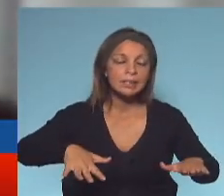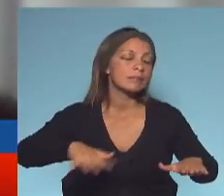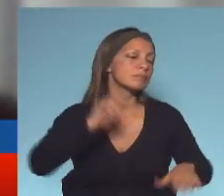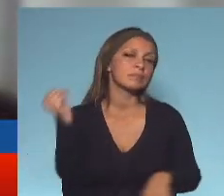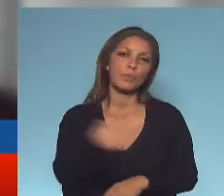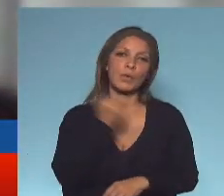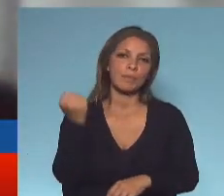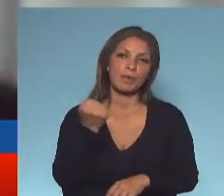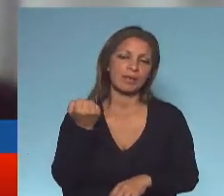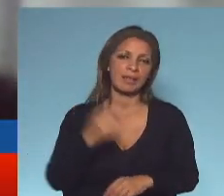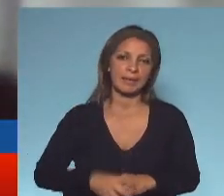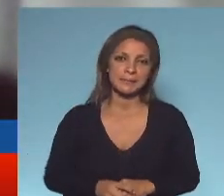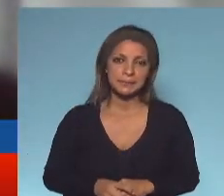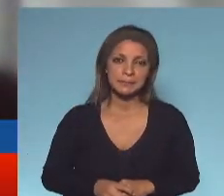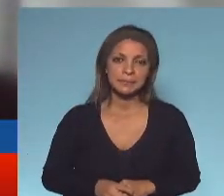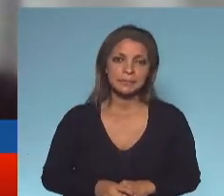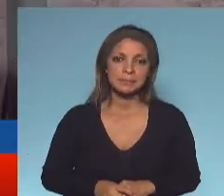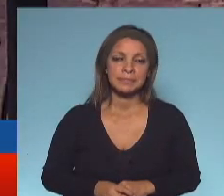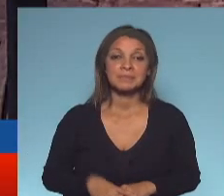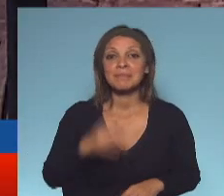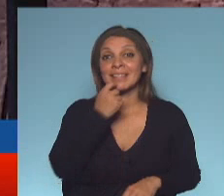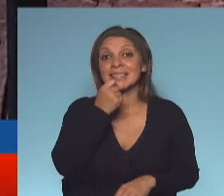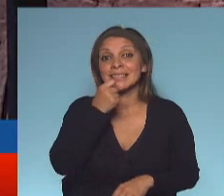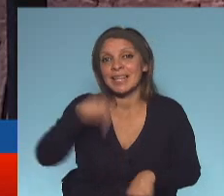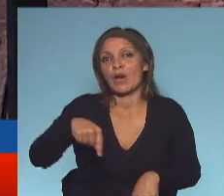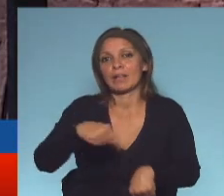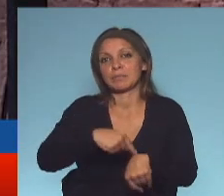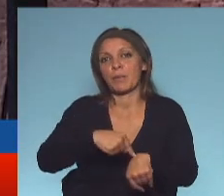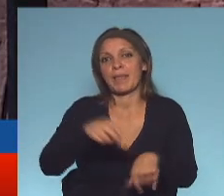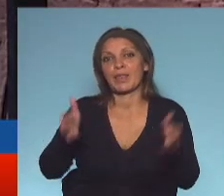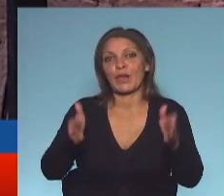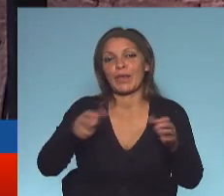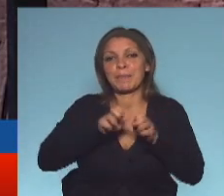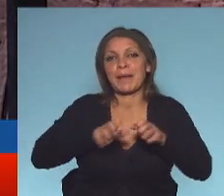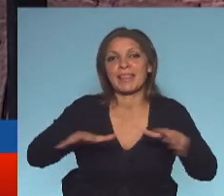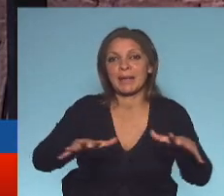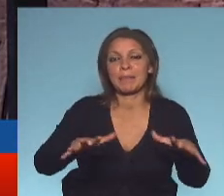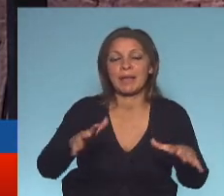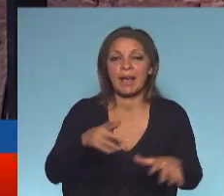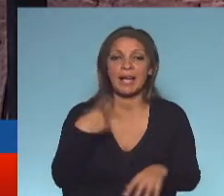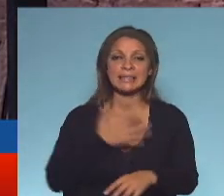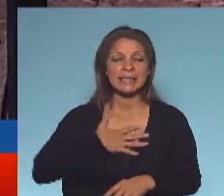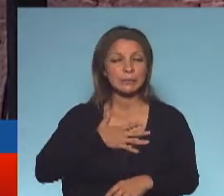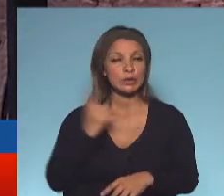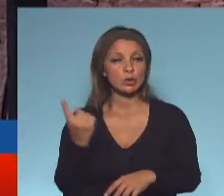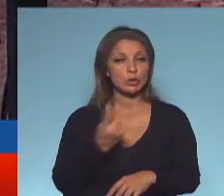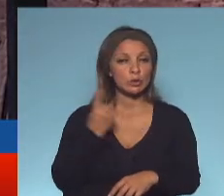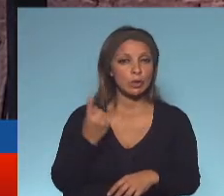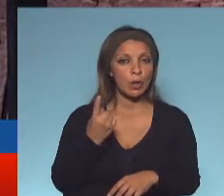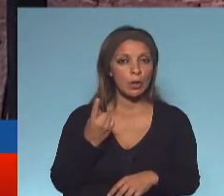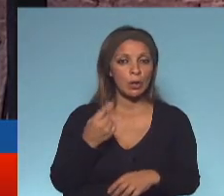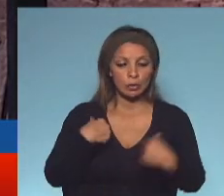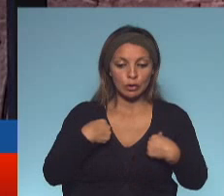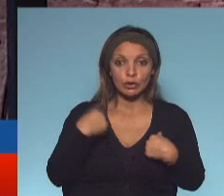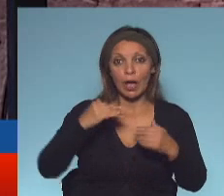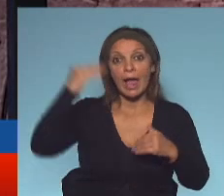de nosotros, por si en esta pandemia, donde tenemos la soledad a veces, retrocedemos a los